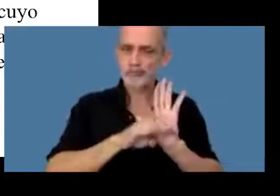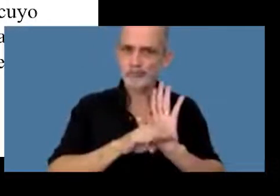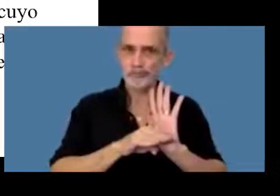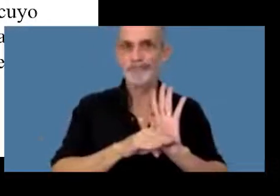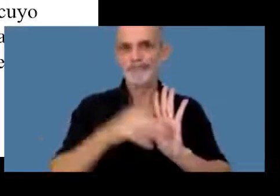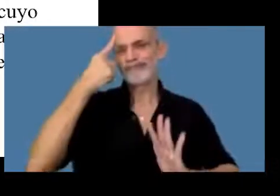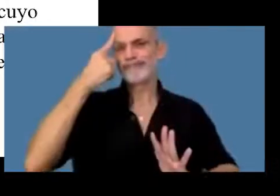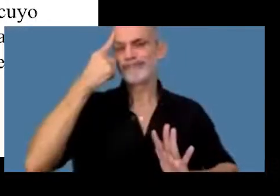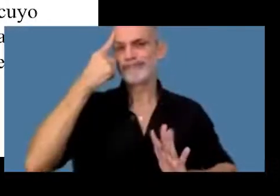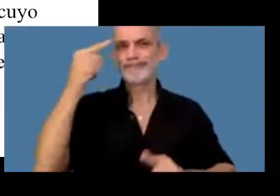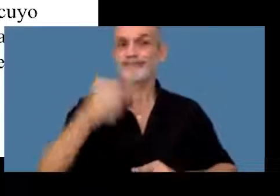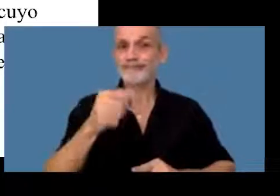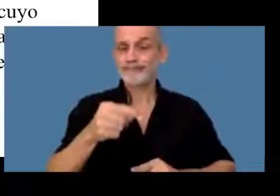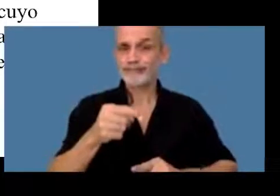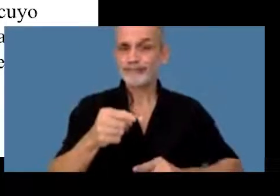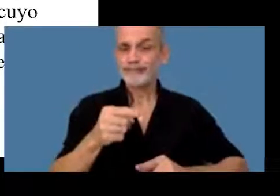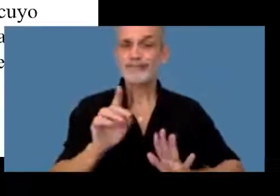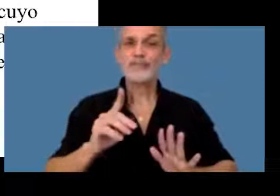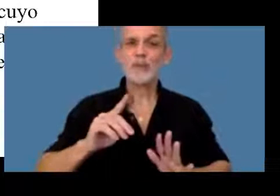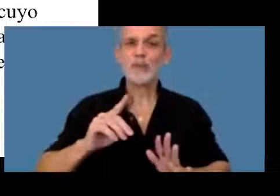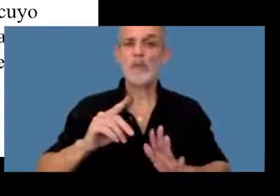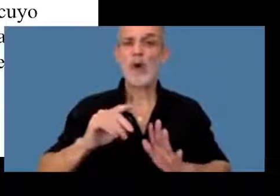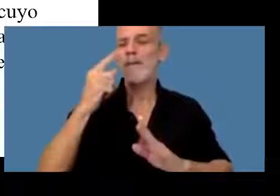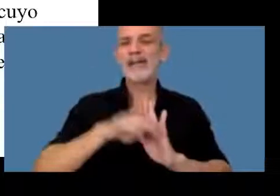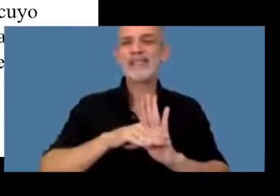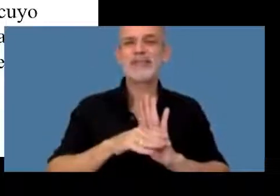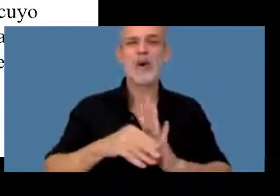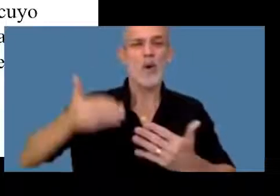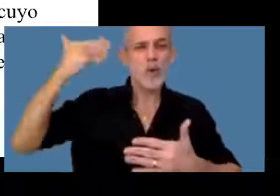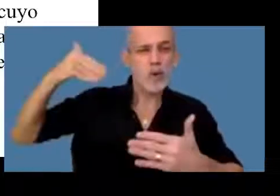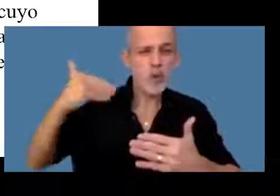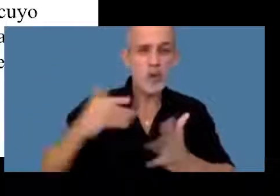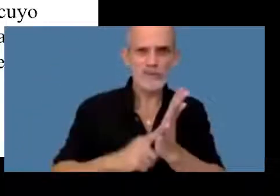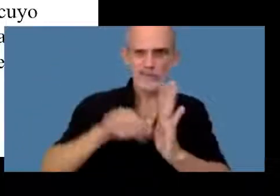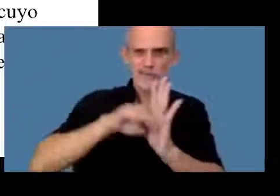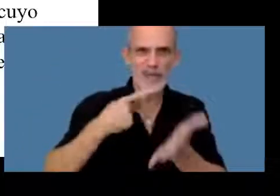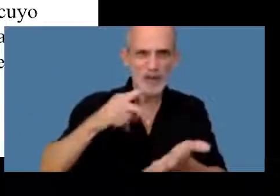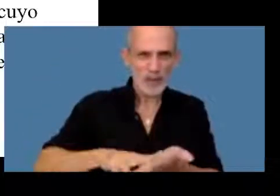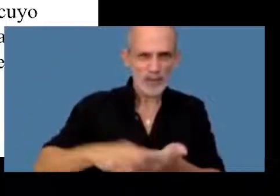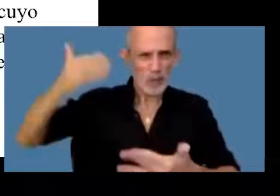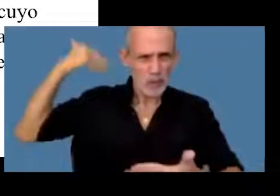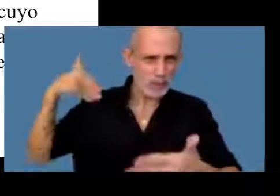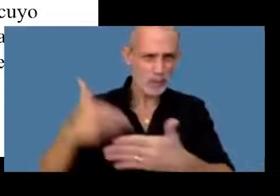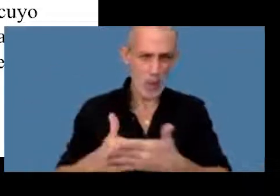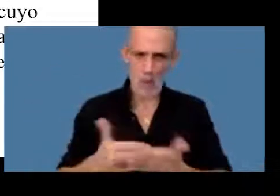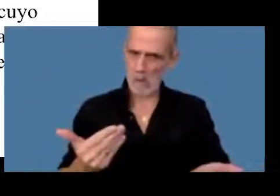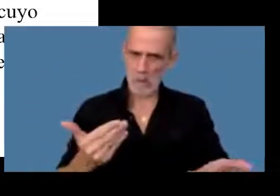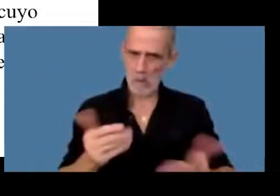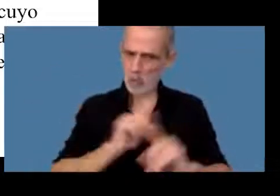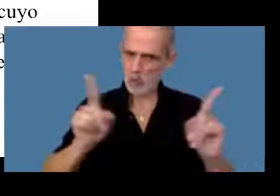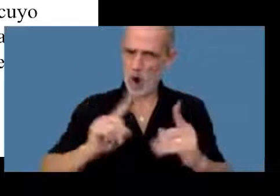que por el principio de no retroactividad de las normas impositivas, no podrían hacer